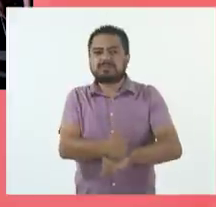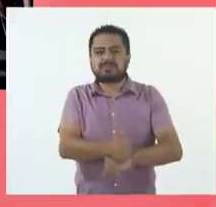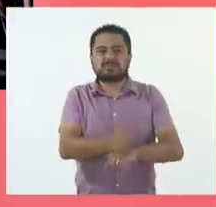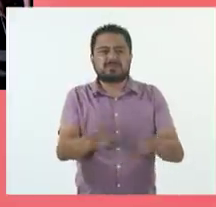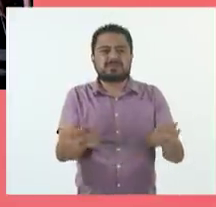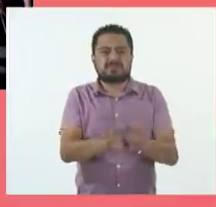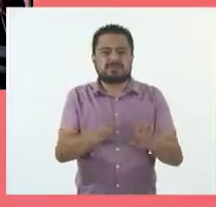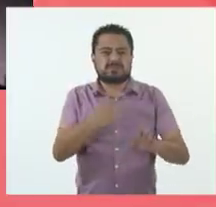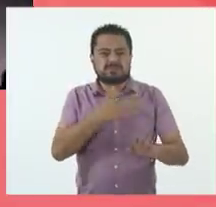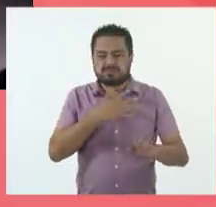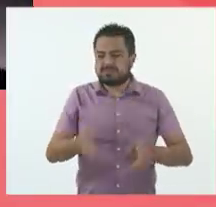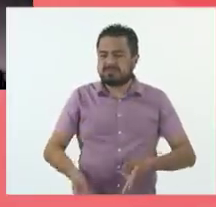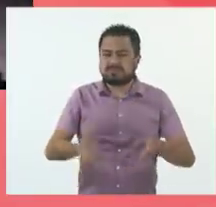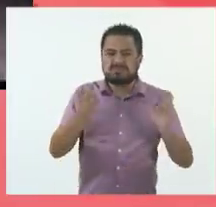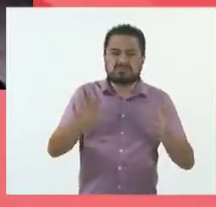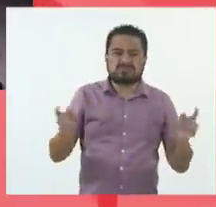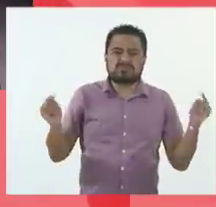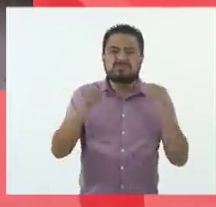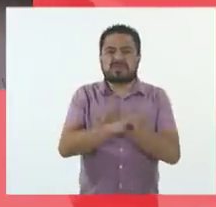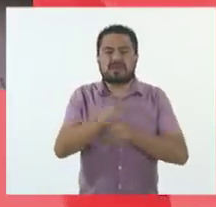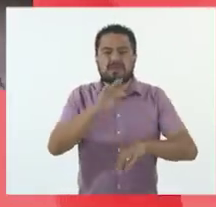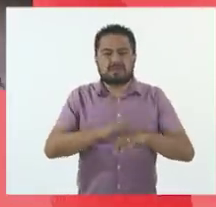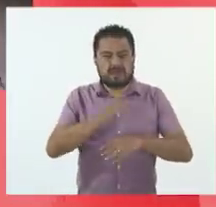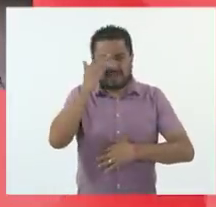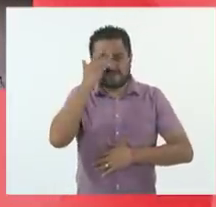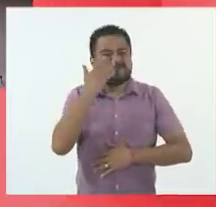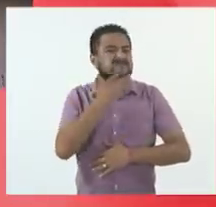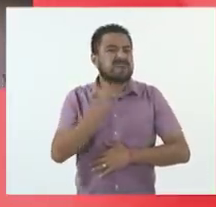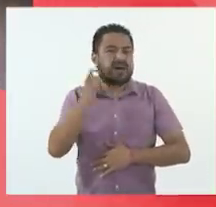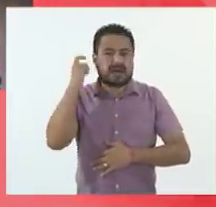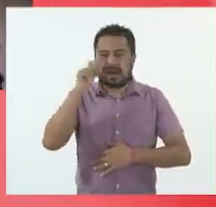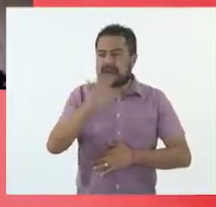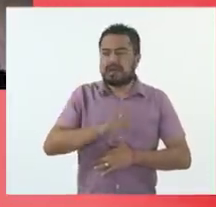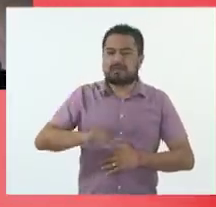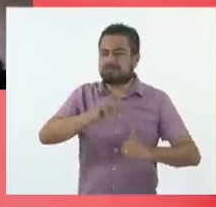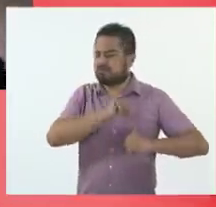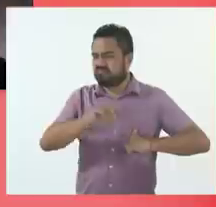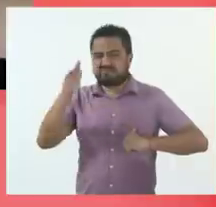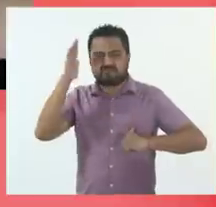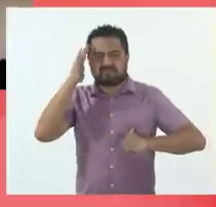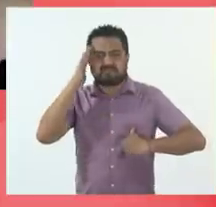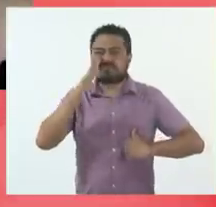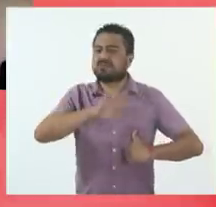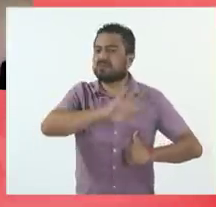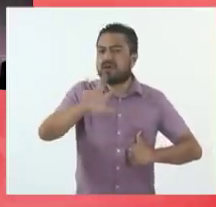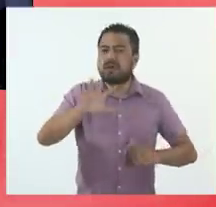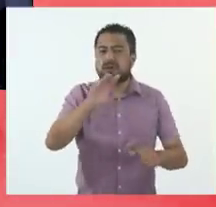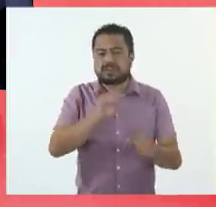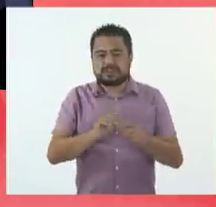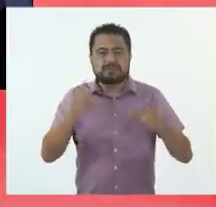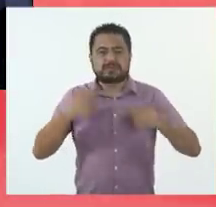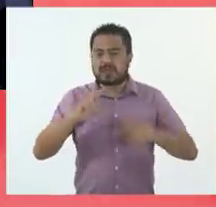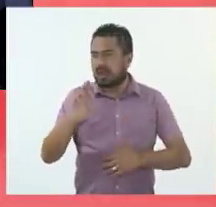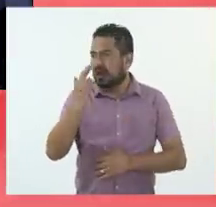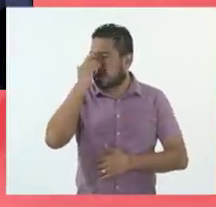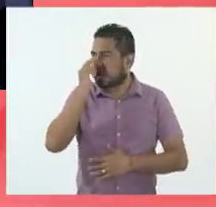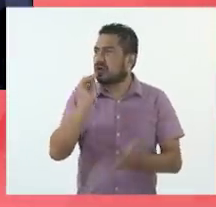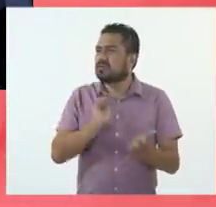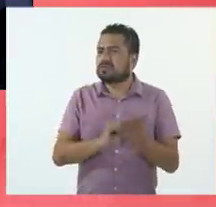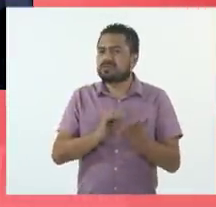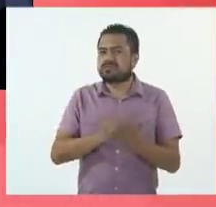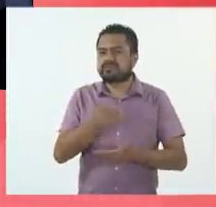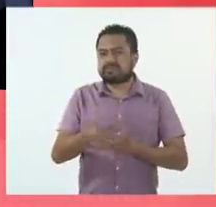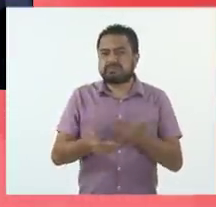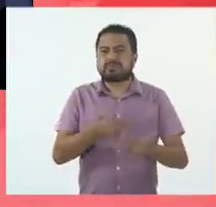salteadora de caminos más famosa y cruel de Querétaro, encargándose de que sus víctimas recordaran muy bien que habían sido